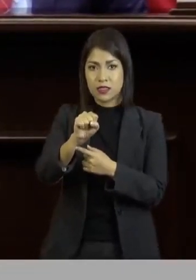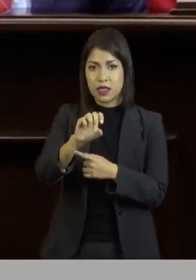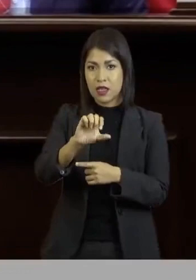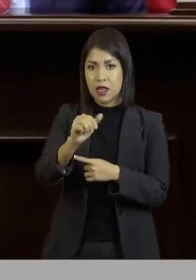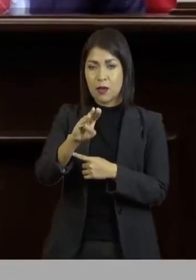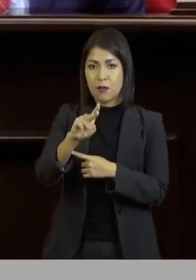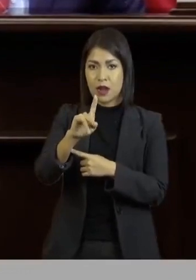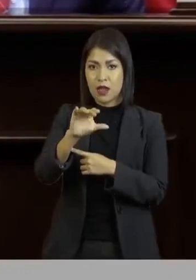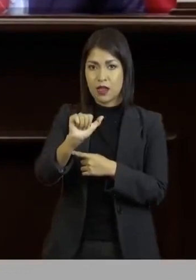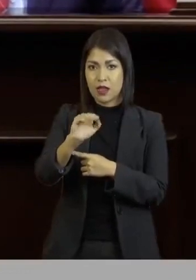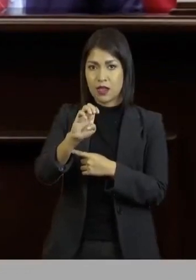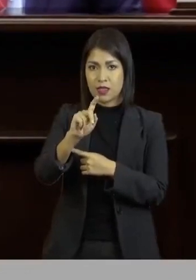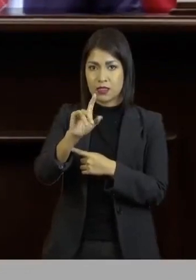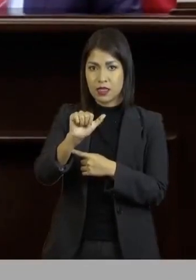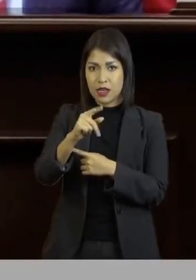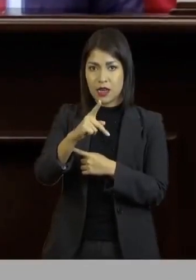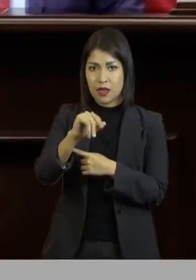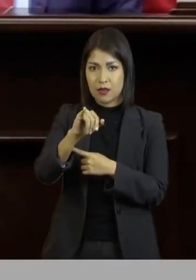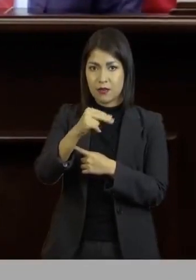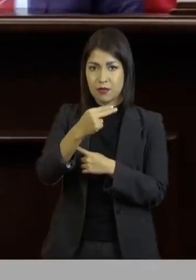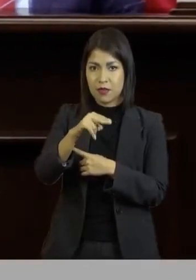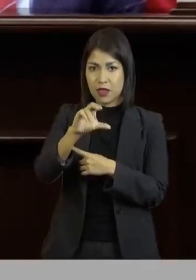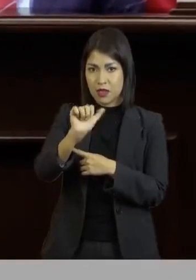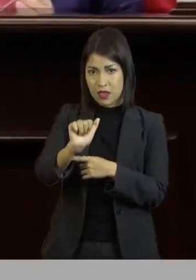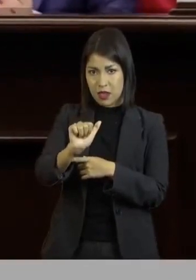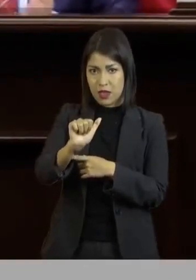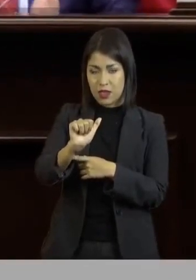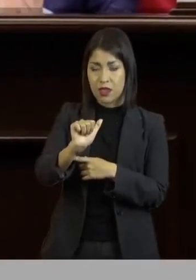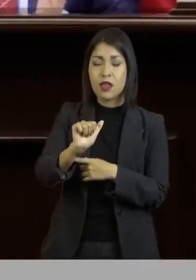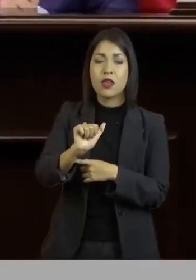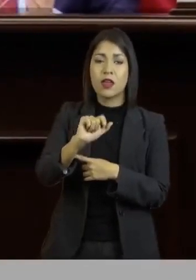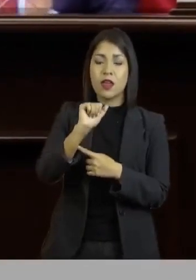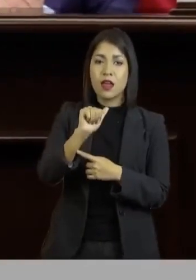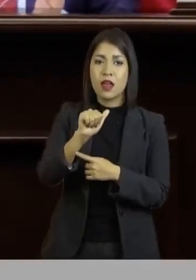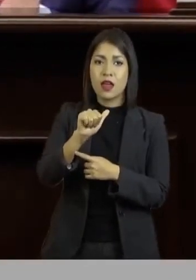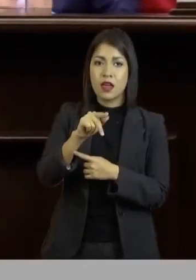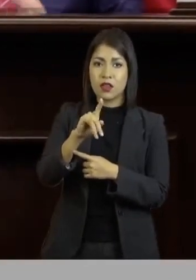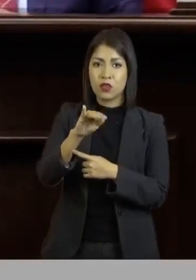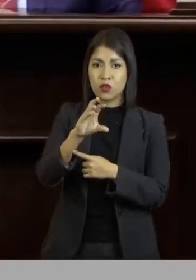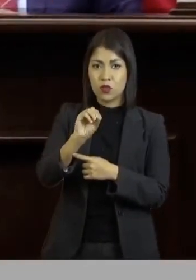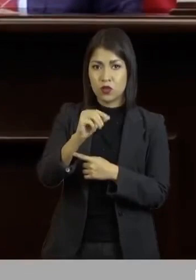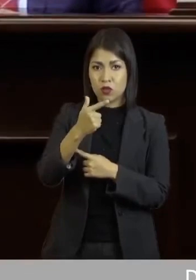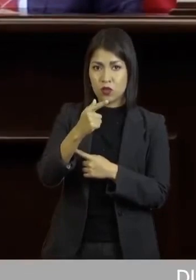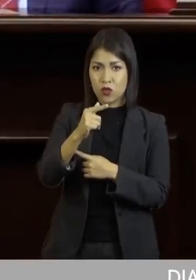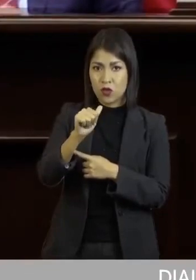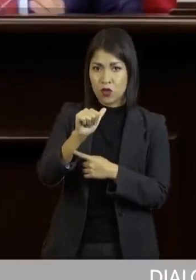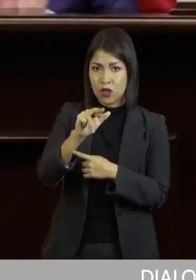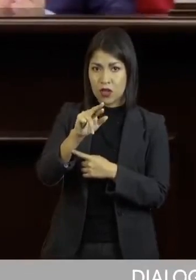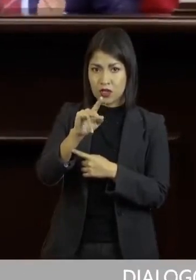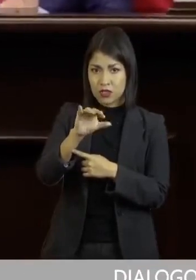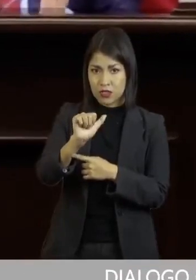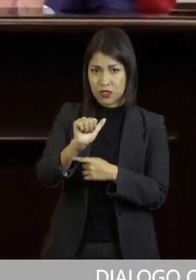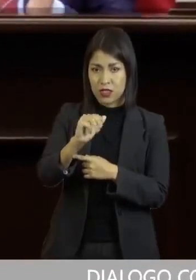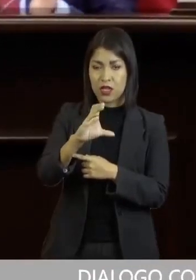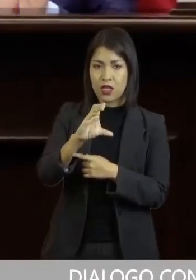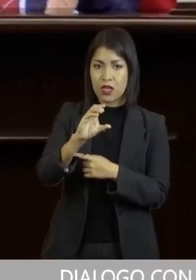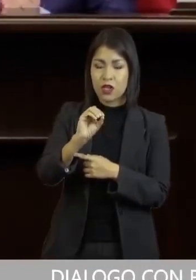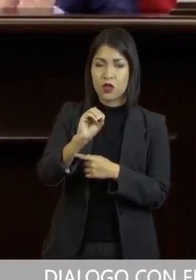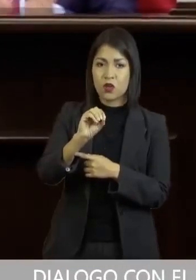Blanca Estela Piña Gudiño, Antonio García Cornejo,